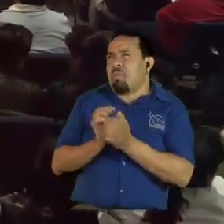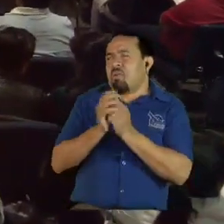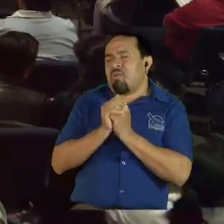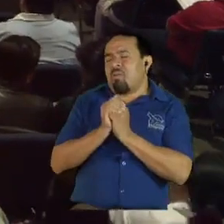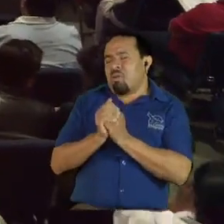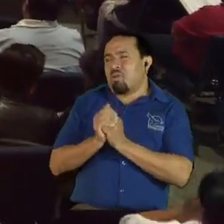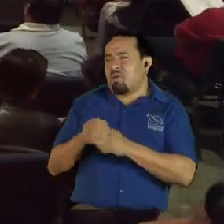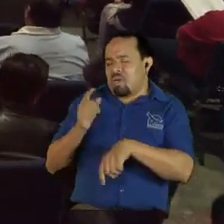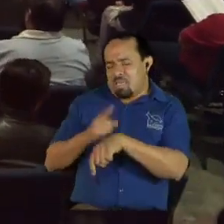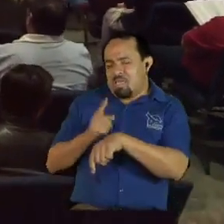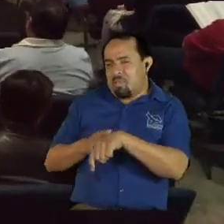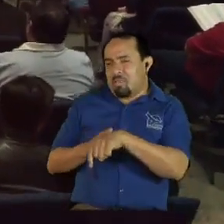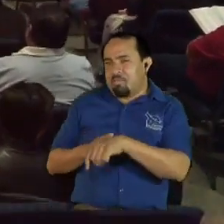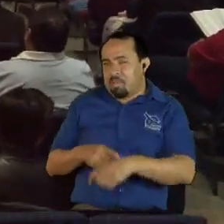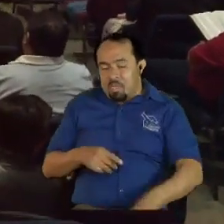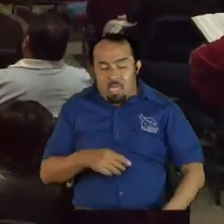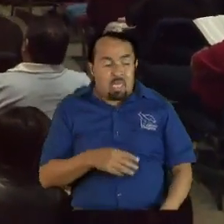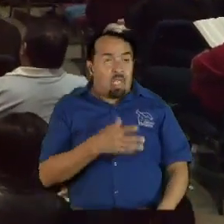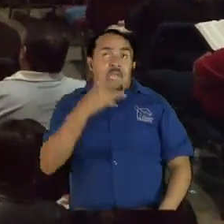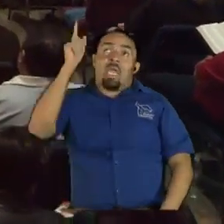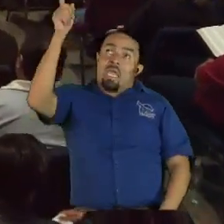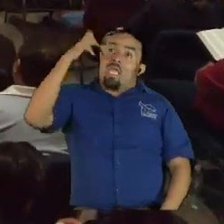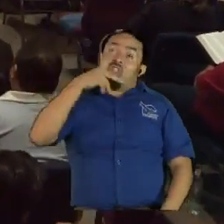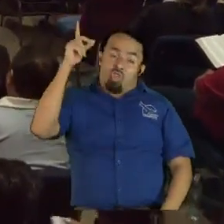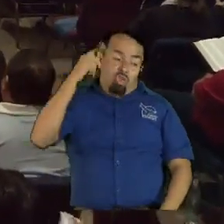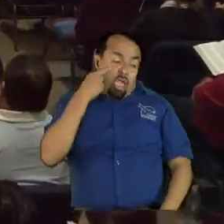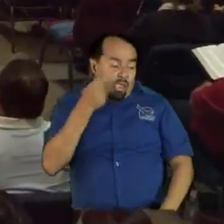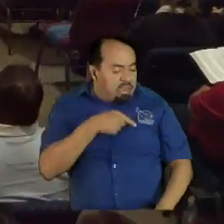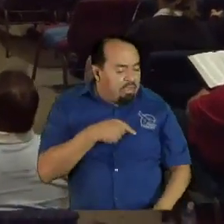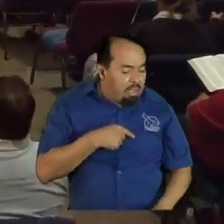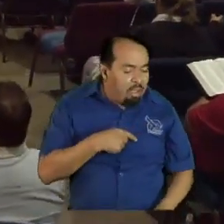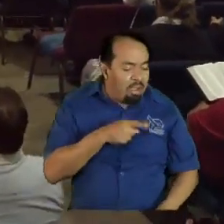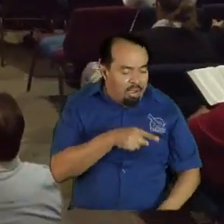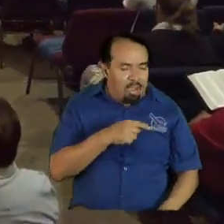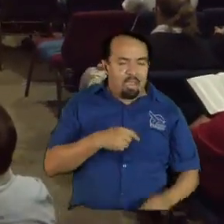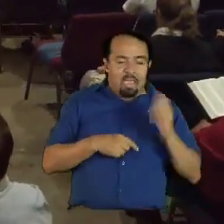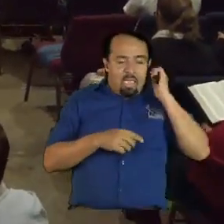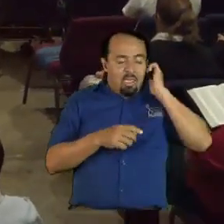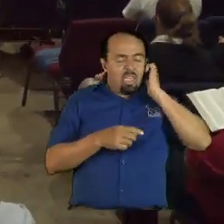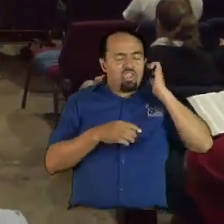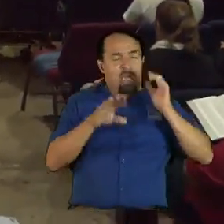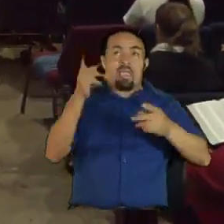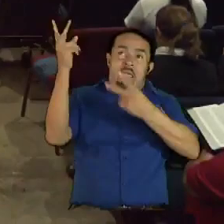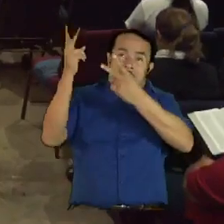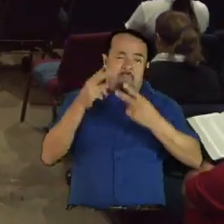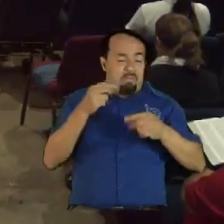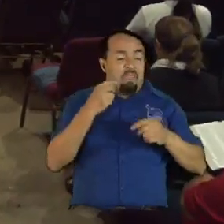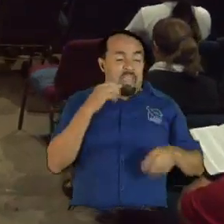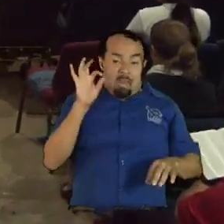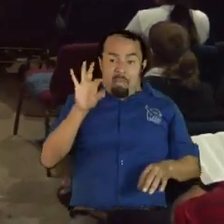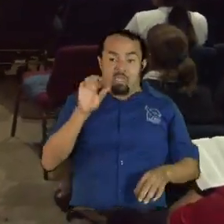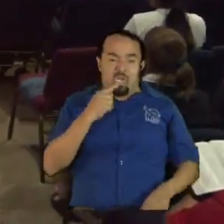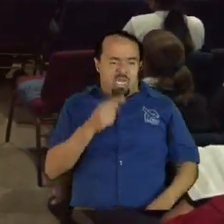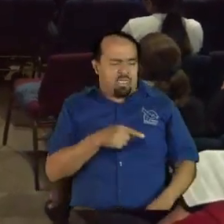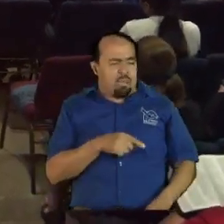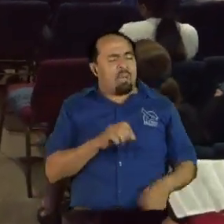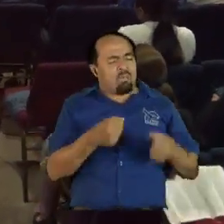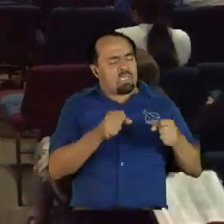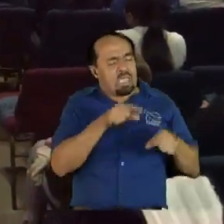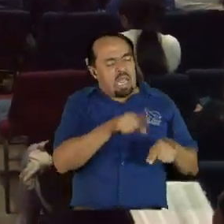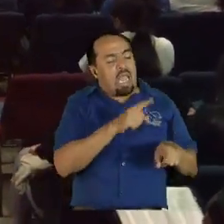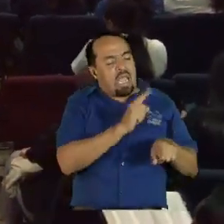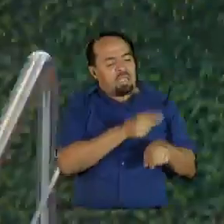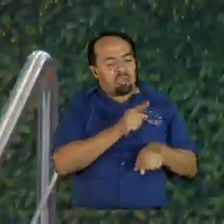está allá arriba viendo y él está diciendo, él está buscando disciplina. Y eso es parte de su castigo. Entonces viene el pastor y le dice, ok, entonces lo que vamos a hacer es esto, esto, esto y